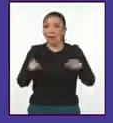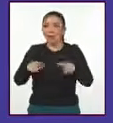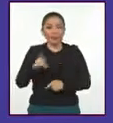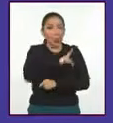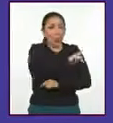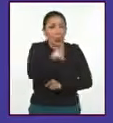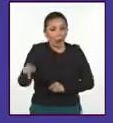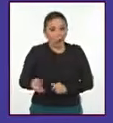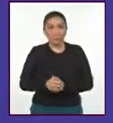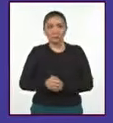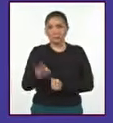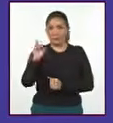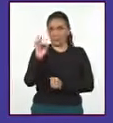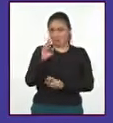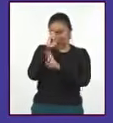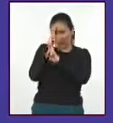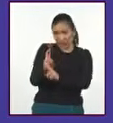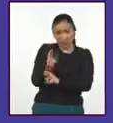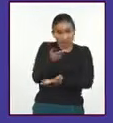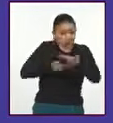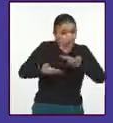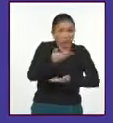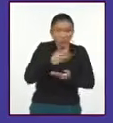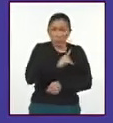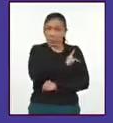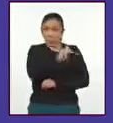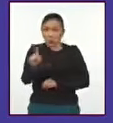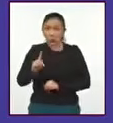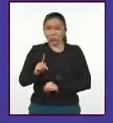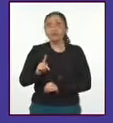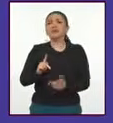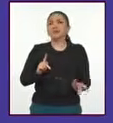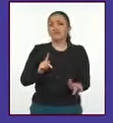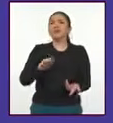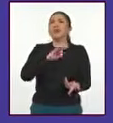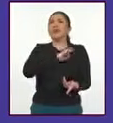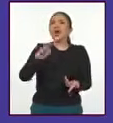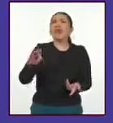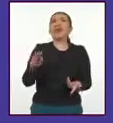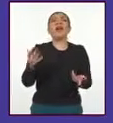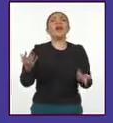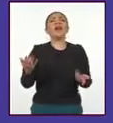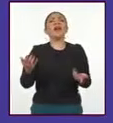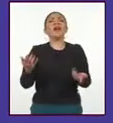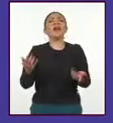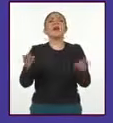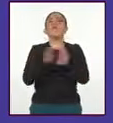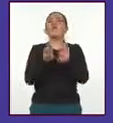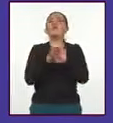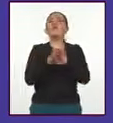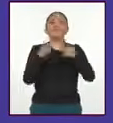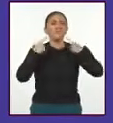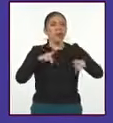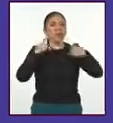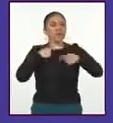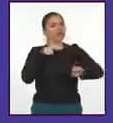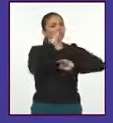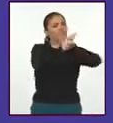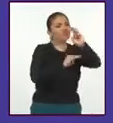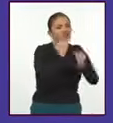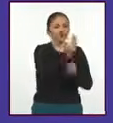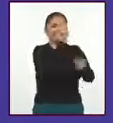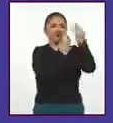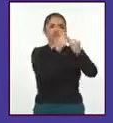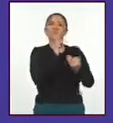Si nos respetamos entre todas las personas, uno procuraría tratar a las demás personas de una mejor manera, con